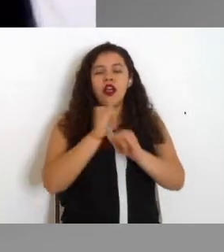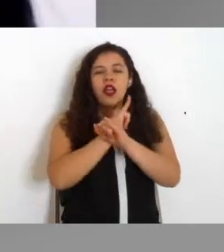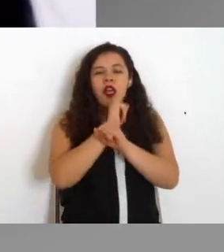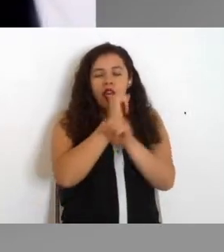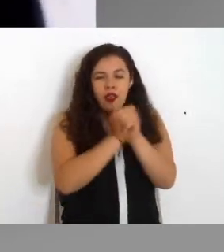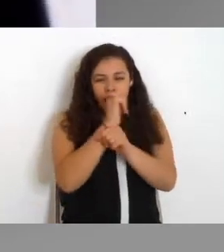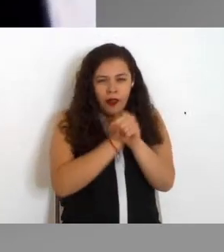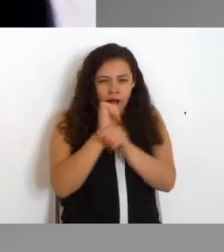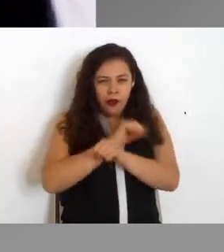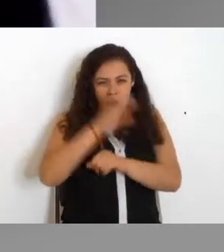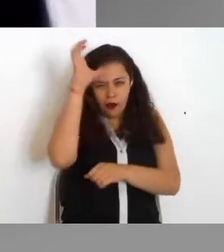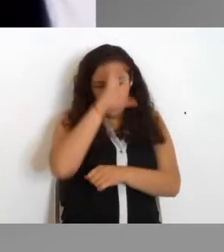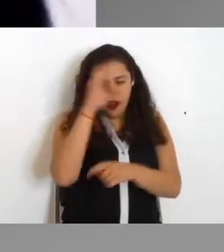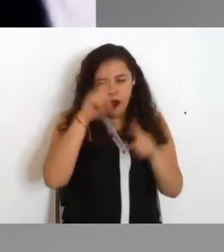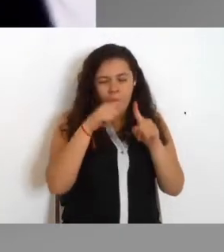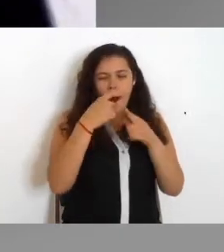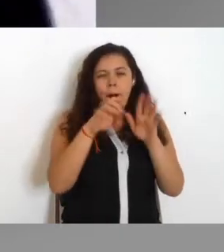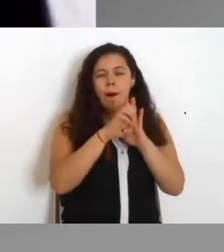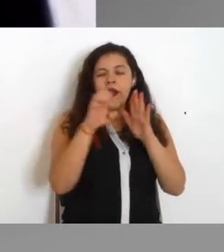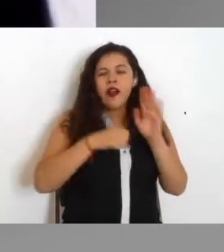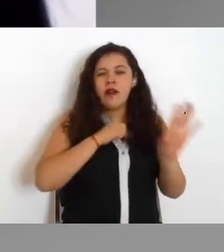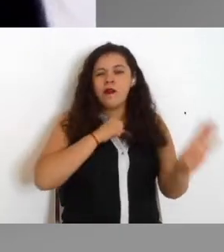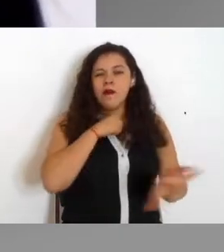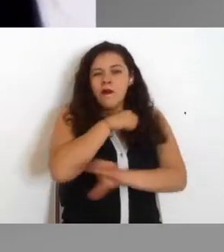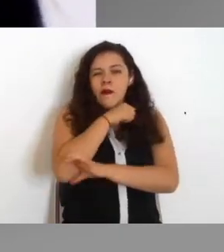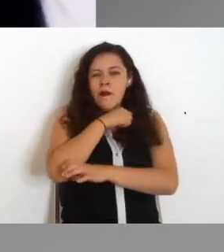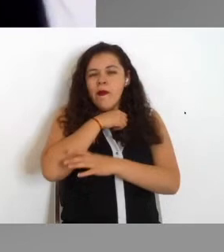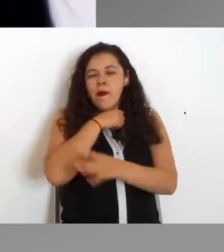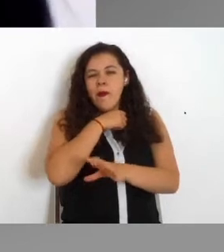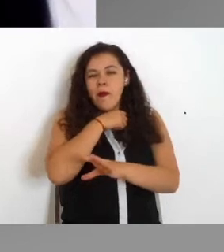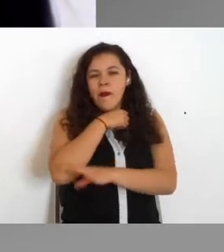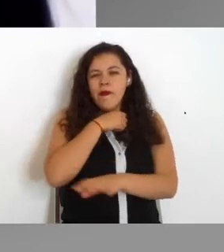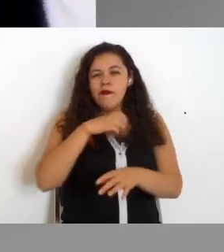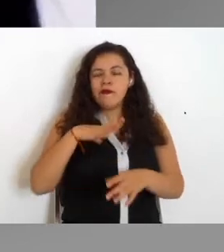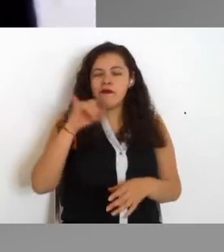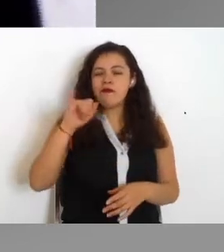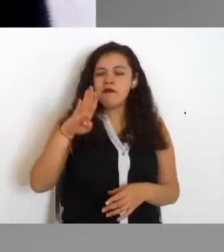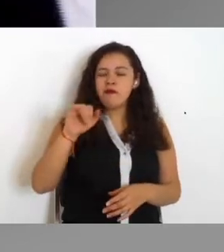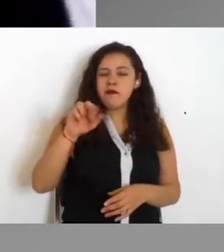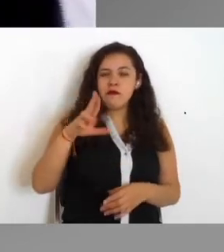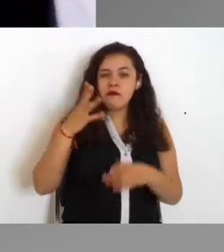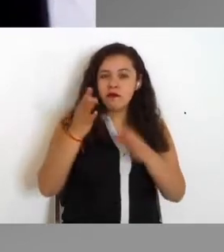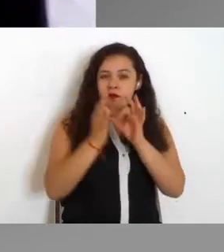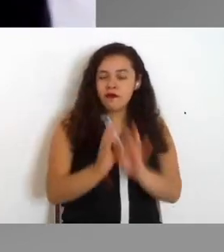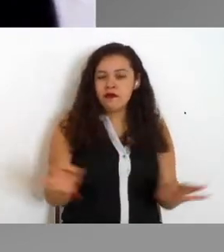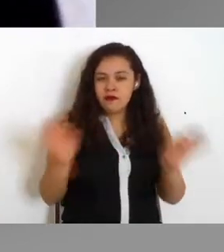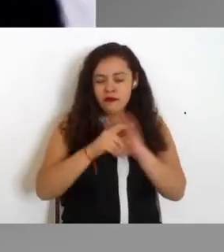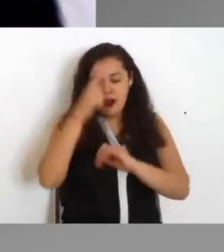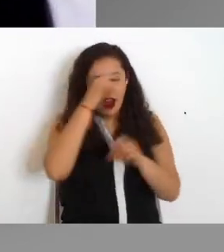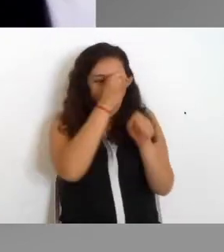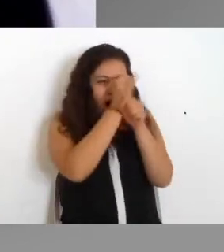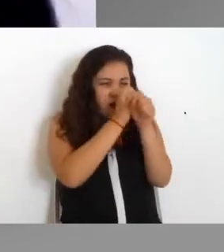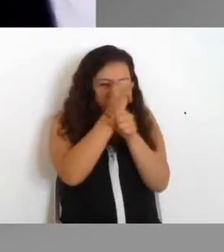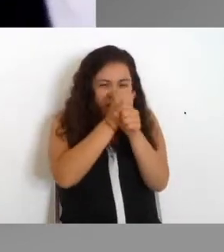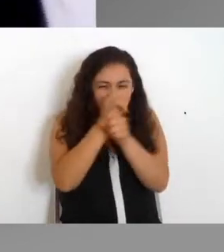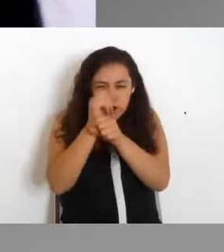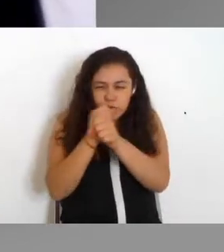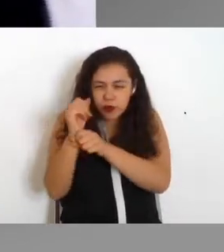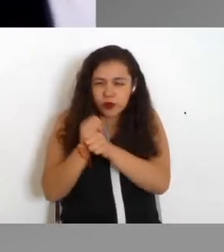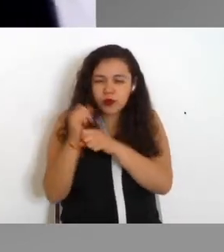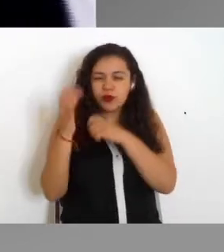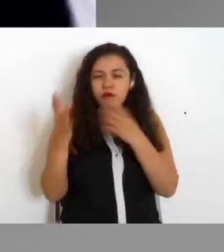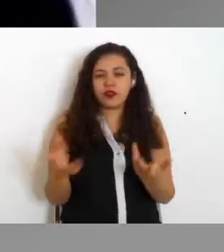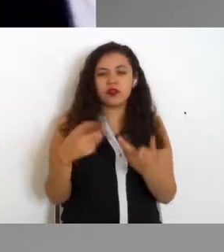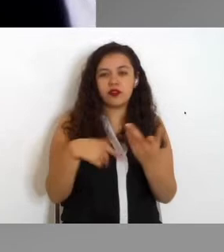de las prótesis, con la Ibero ha habido un acercamiento muy importante desde la investigación, desde las